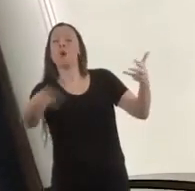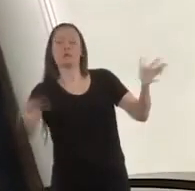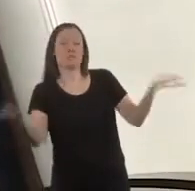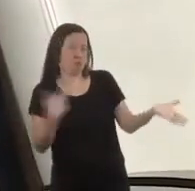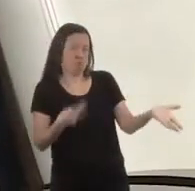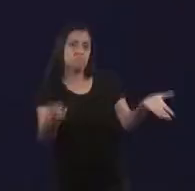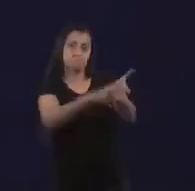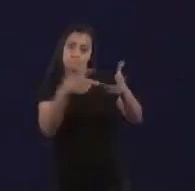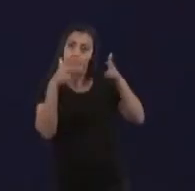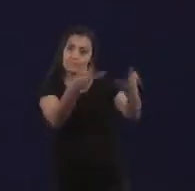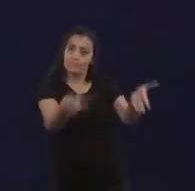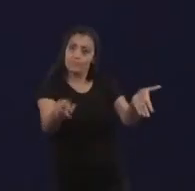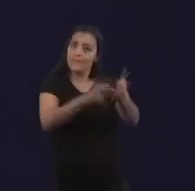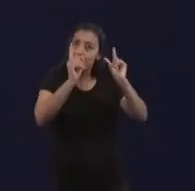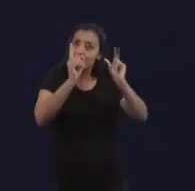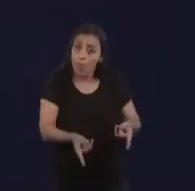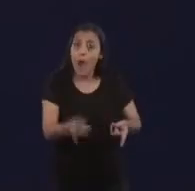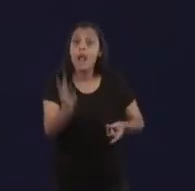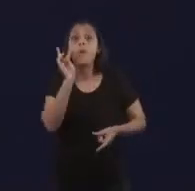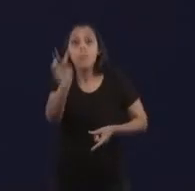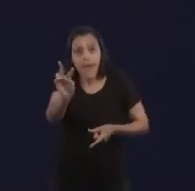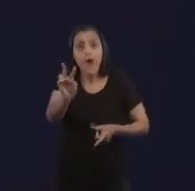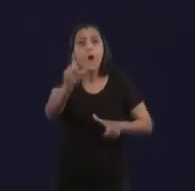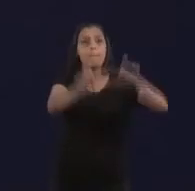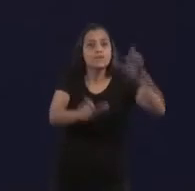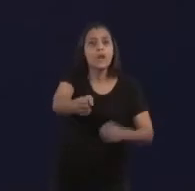repito, ver periodistas aspirando gas